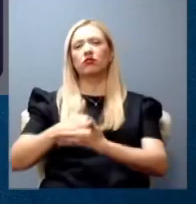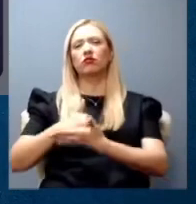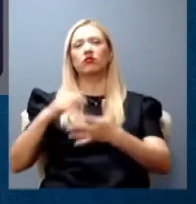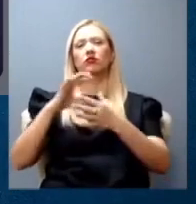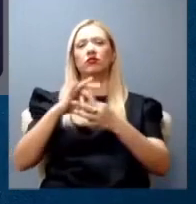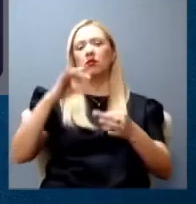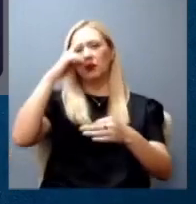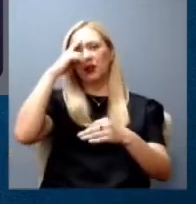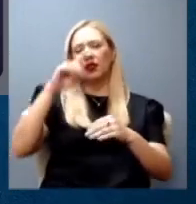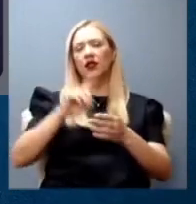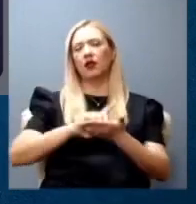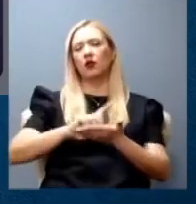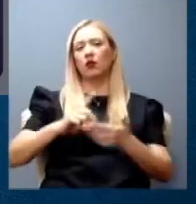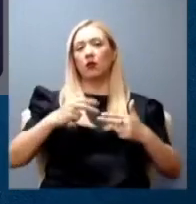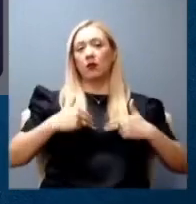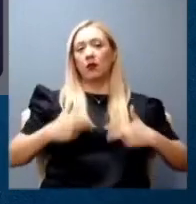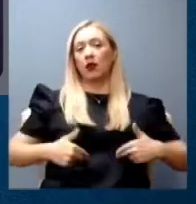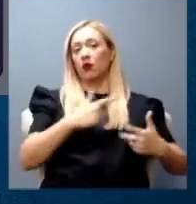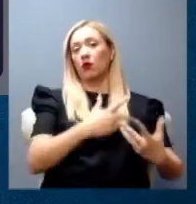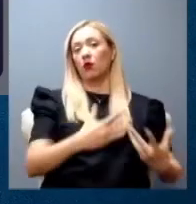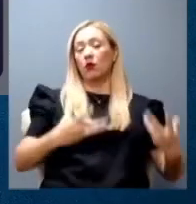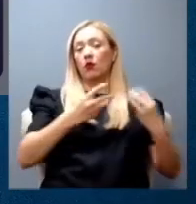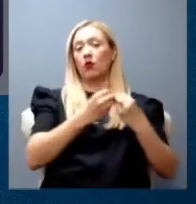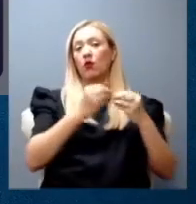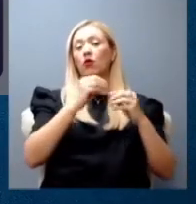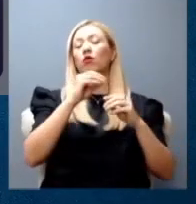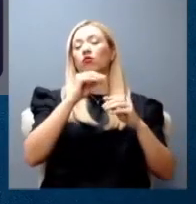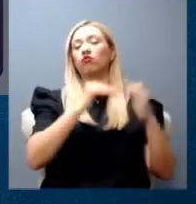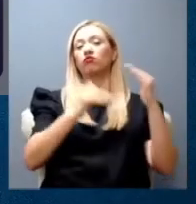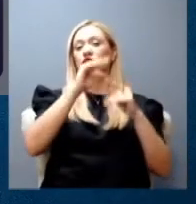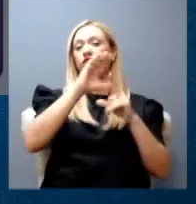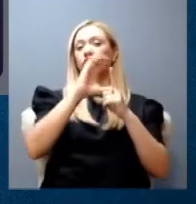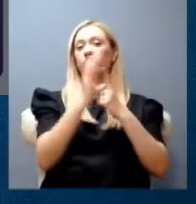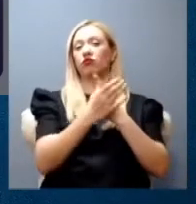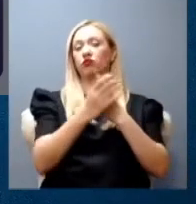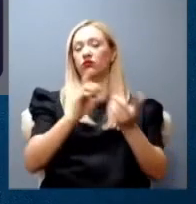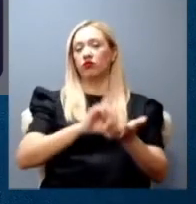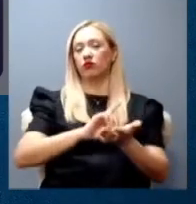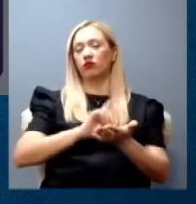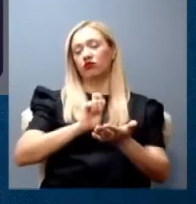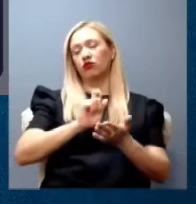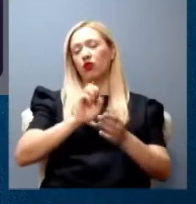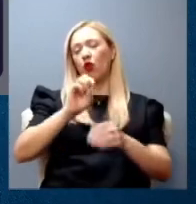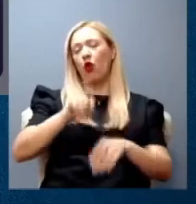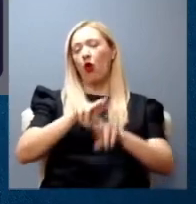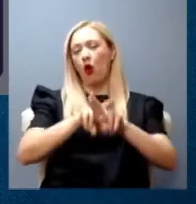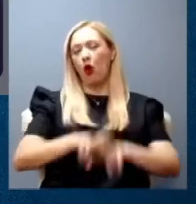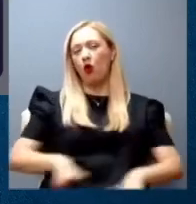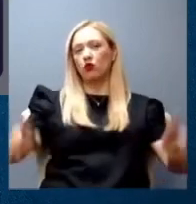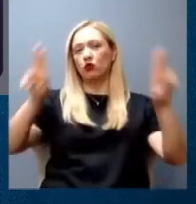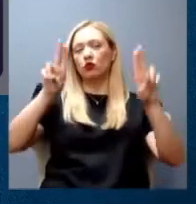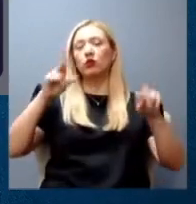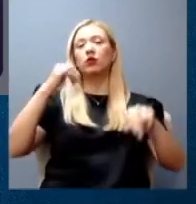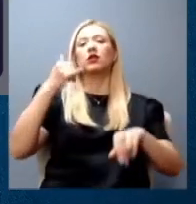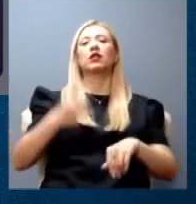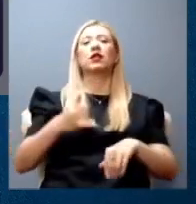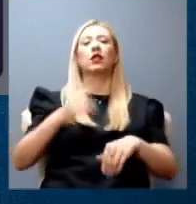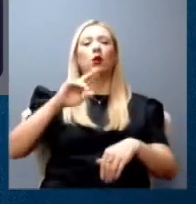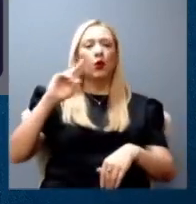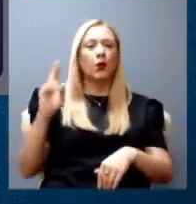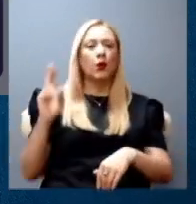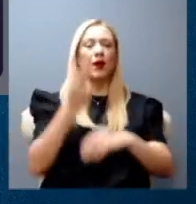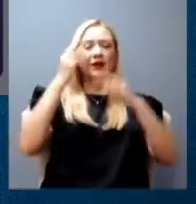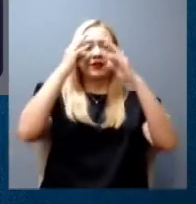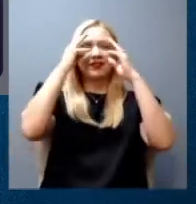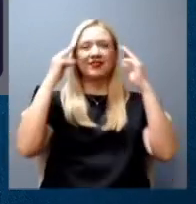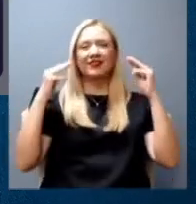Alto Comisionado de Derechos Humanos de las Naciones Unidas. Es docente de asignatura en el TEC de Monterrey y en la Universidad del Claustro de Sor Juana, donde también es